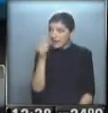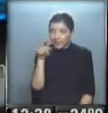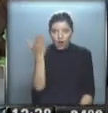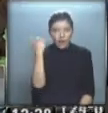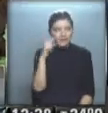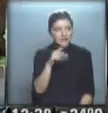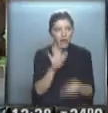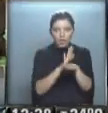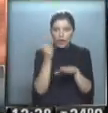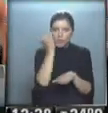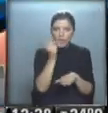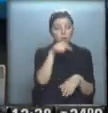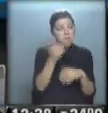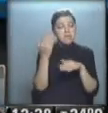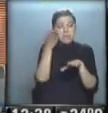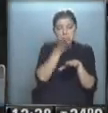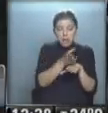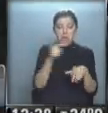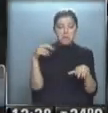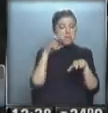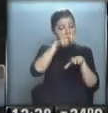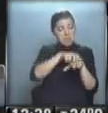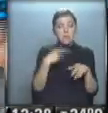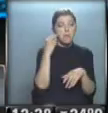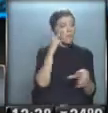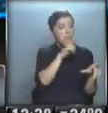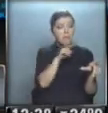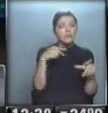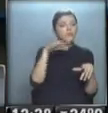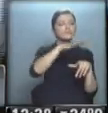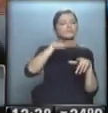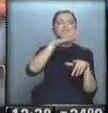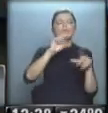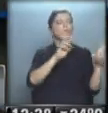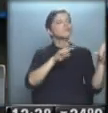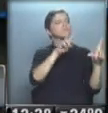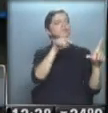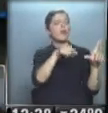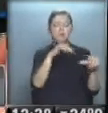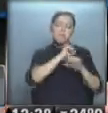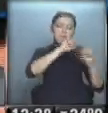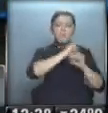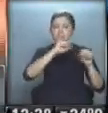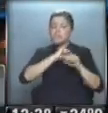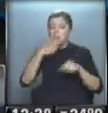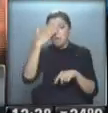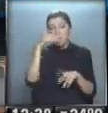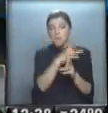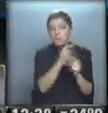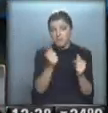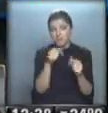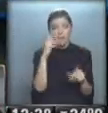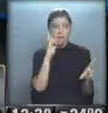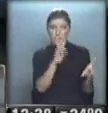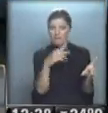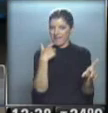contaba Harrison Ford. Entraba ahí, era su oficina, miraba, señalaba, marcaba un blanco, disparaba, obviamente no veía sangre ni nada por